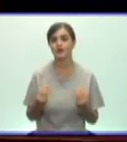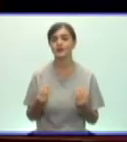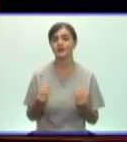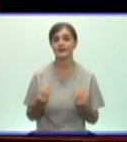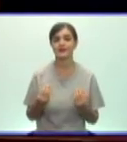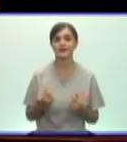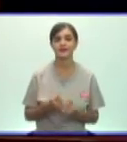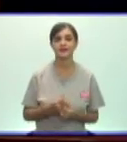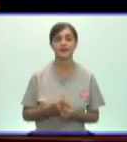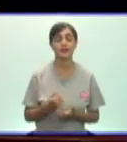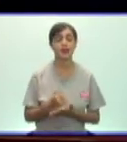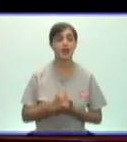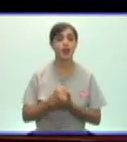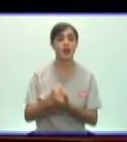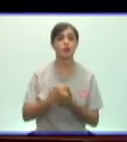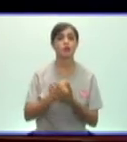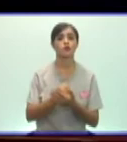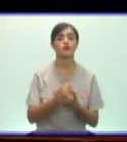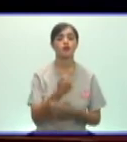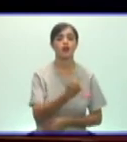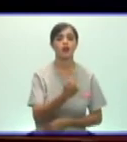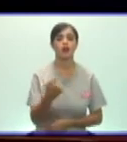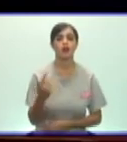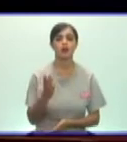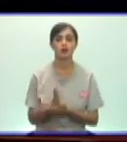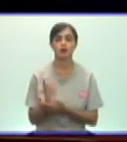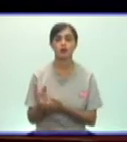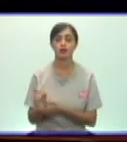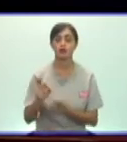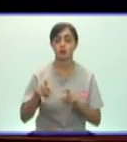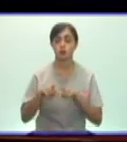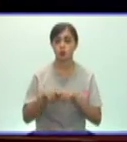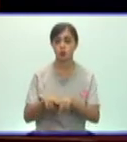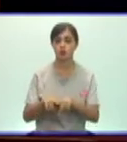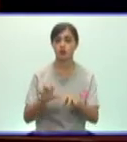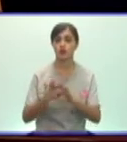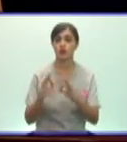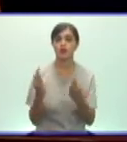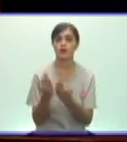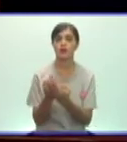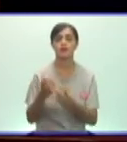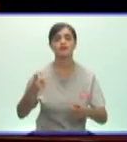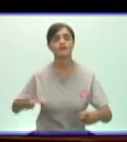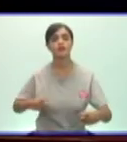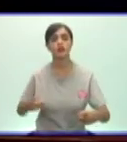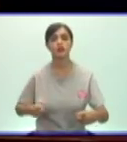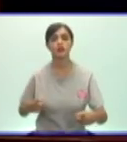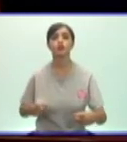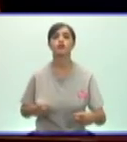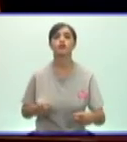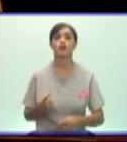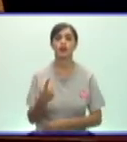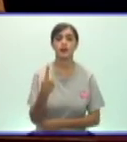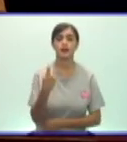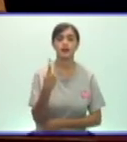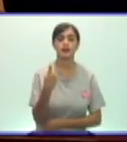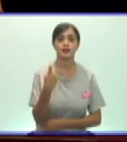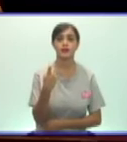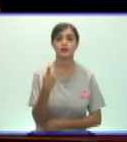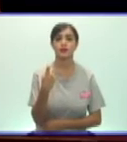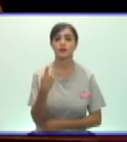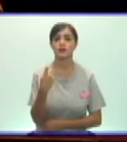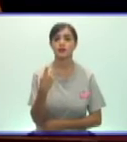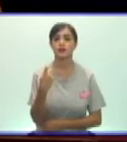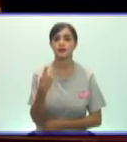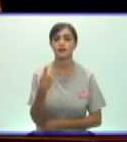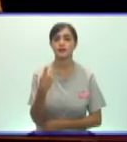poco a reflexionar junto en familia sobre la guerra. Si es necesario, muchachos, y si hay necesidad de que